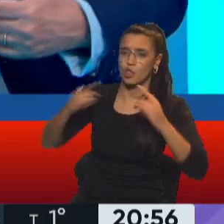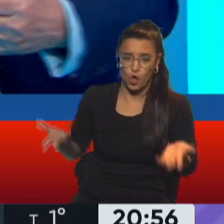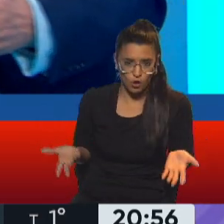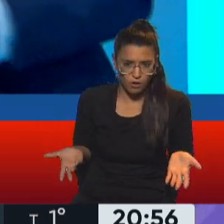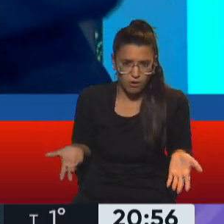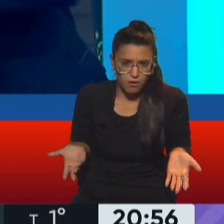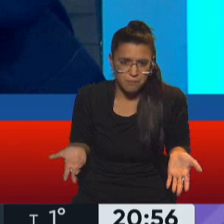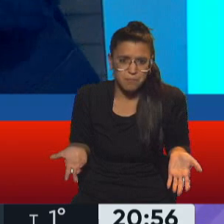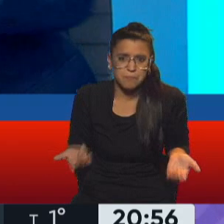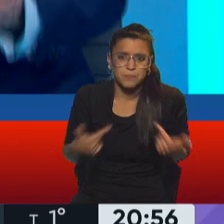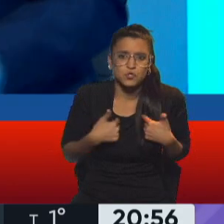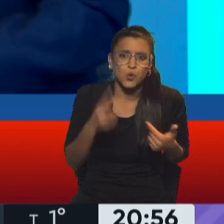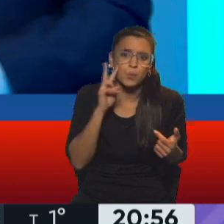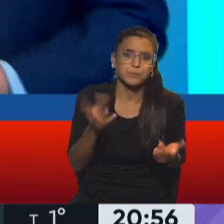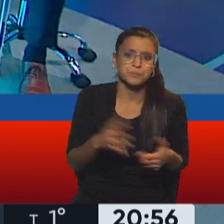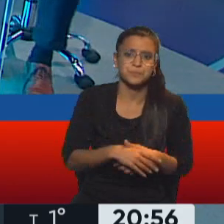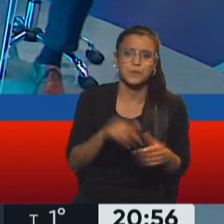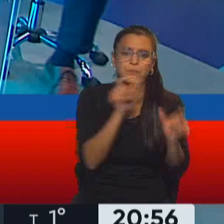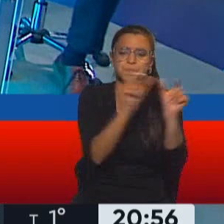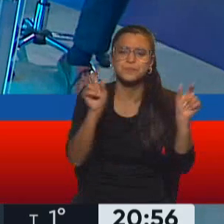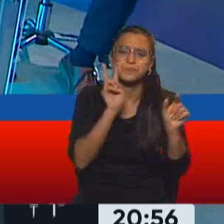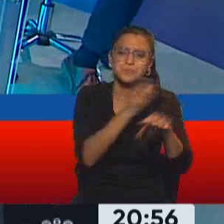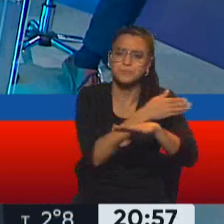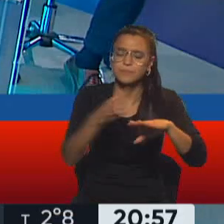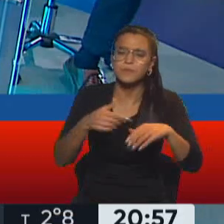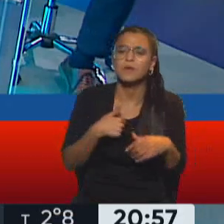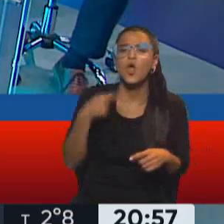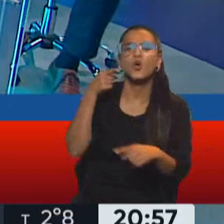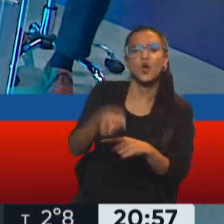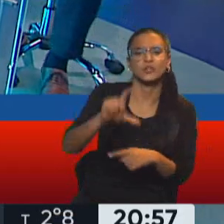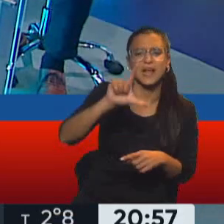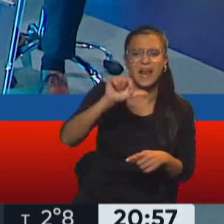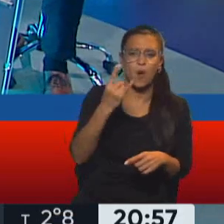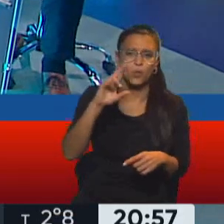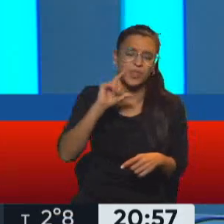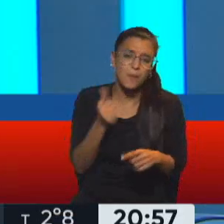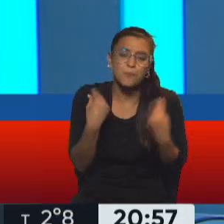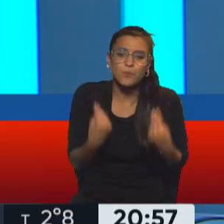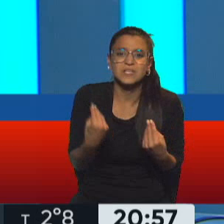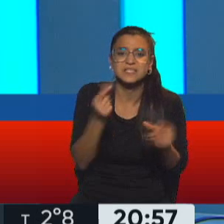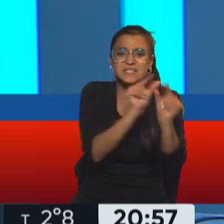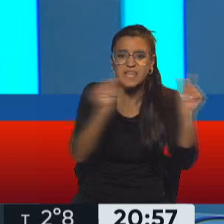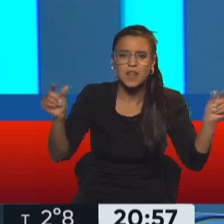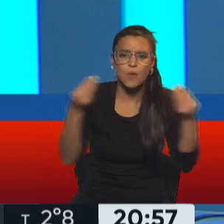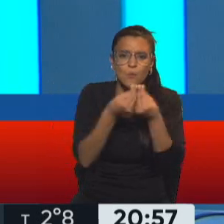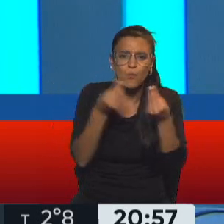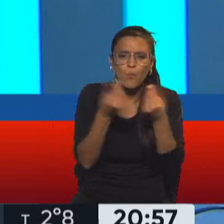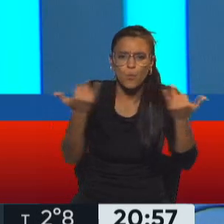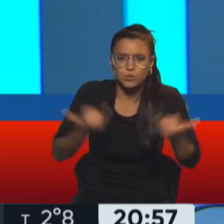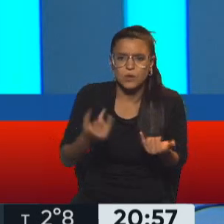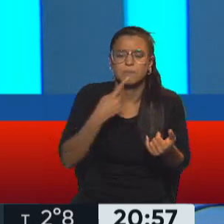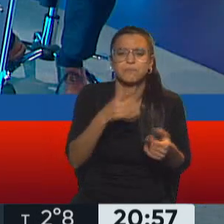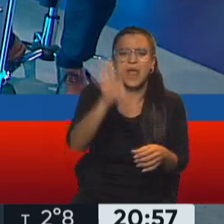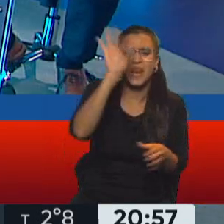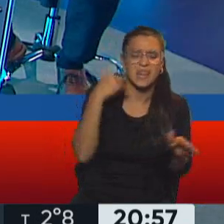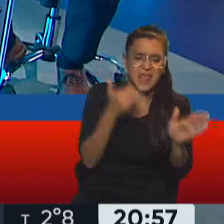Pero yo vi toda la serie. Me preocupa que haya sido puntualmente contra Claudia, ¿no? Sí. Porque es una serie que lleva un montón de filtros, ¿no? El que elige